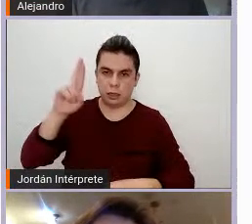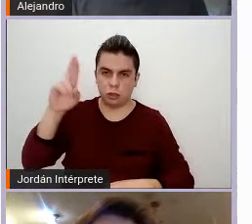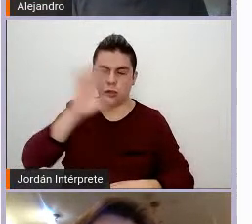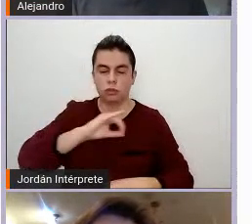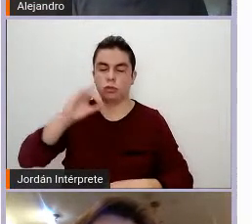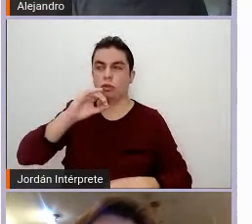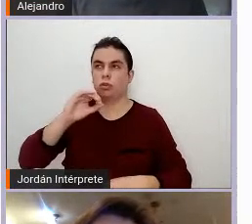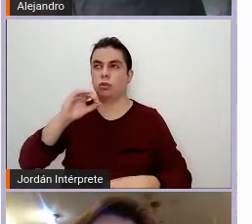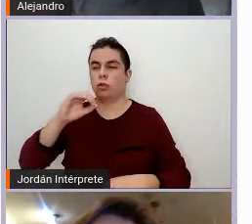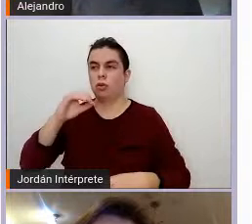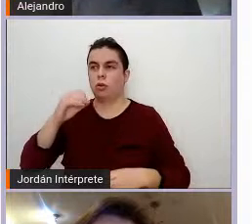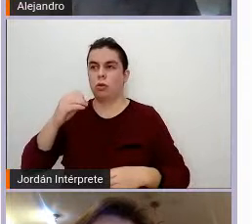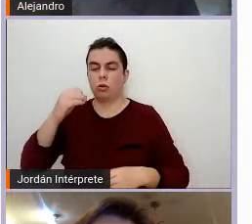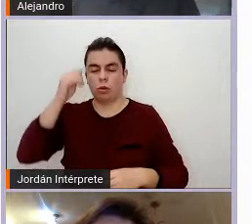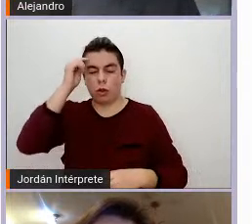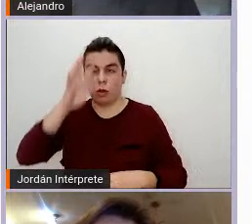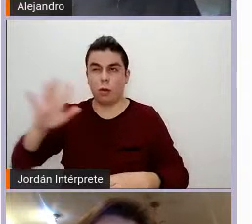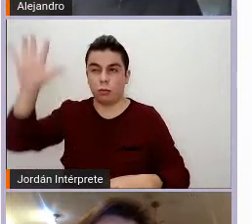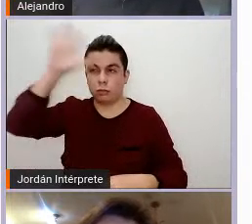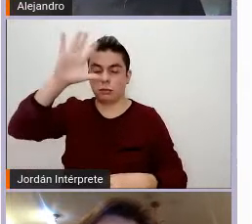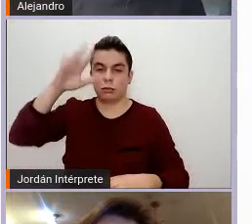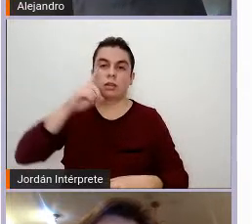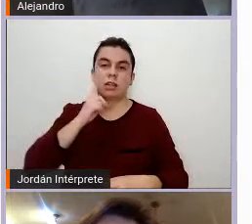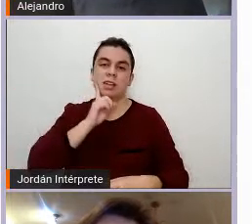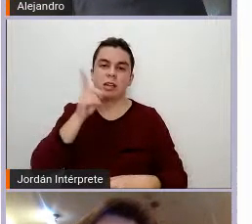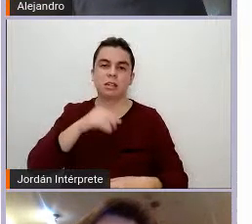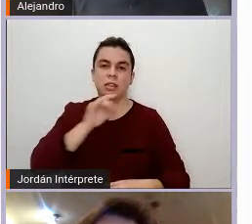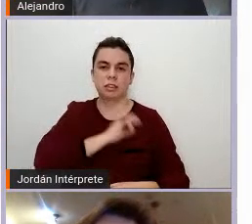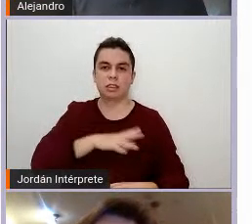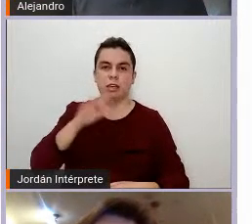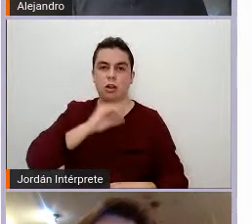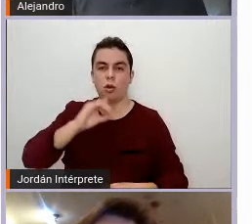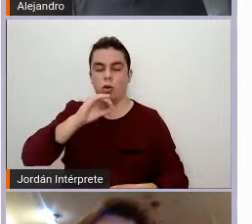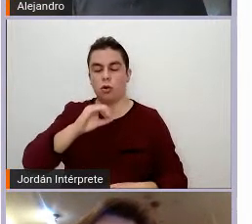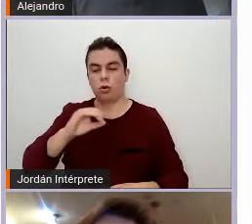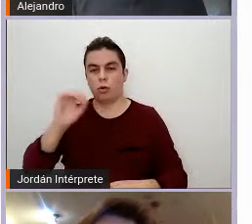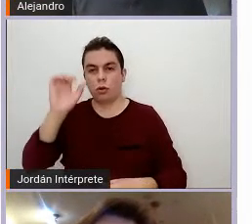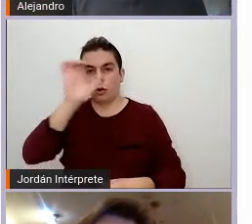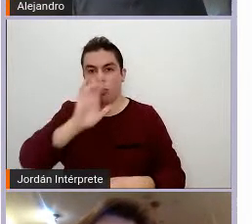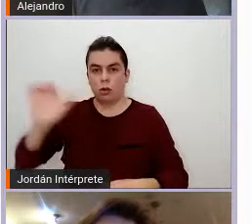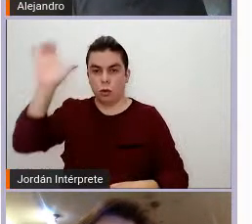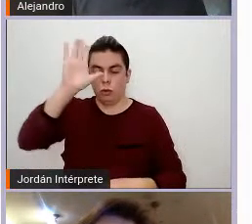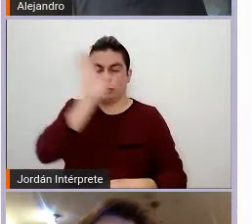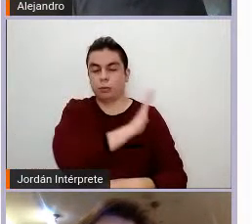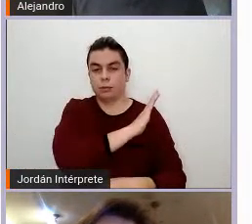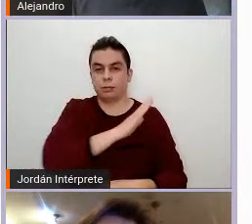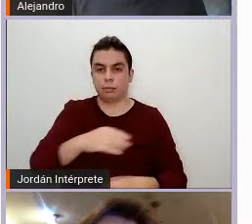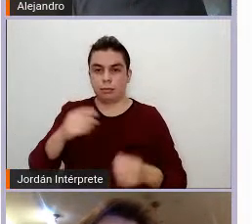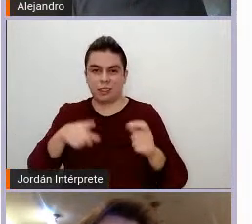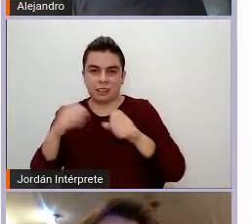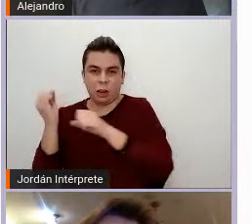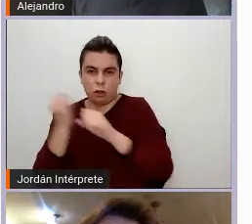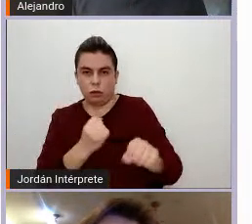La literatura existente sobre esta producción ha centrado su análisis principalmente en el contenido textual de